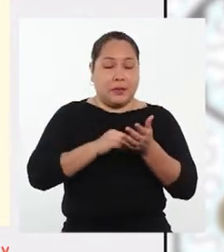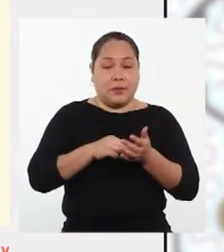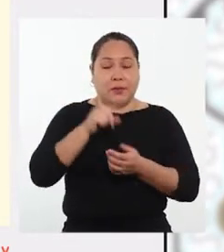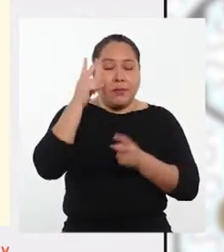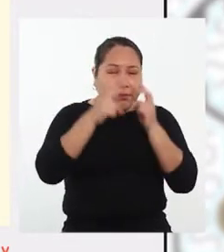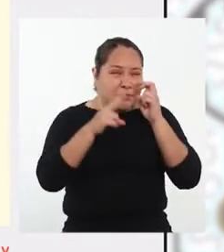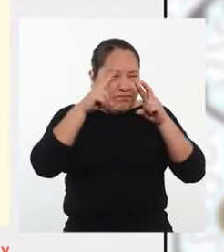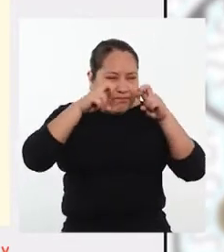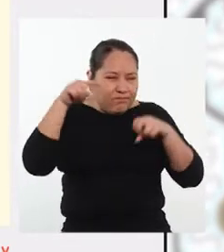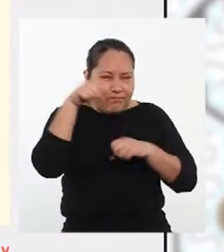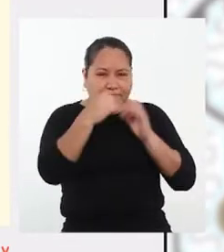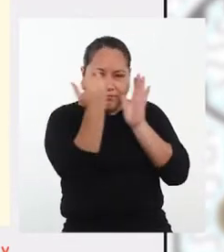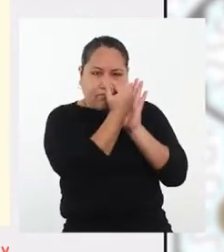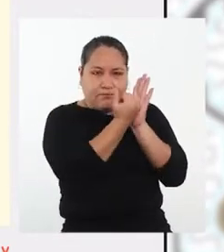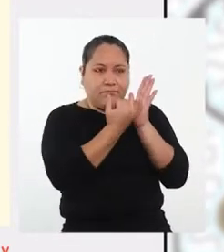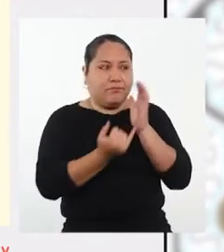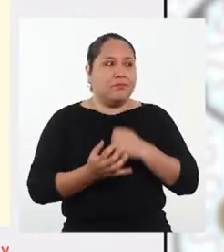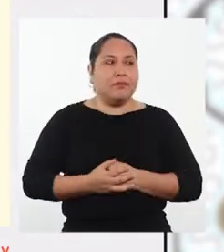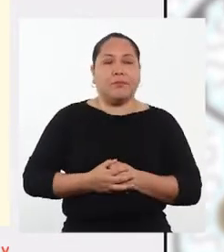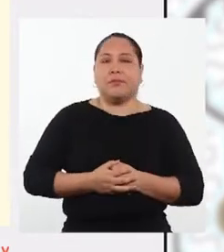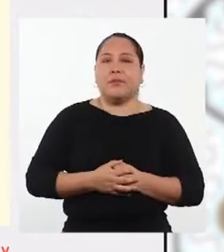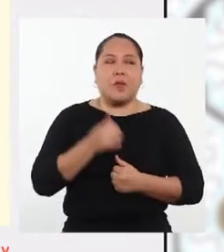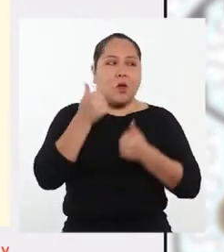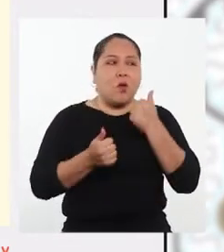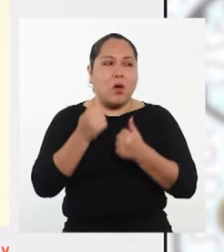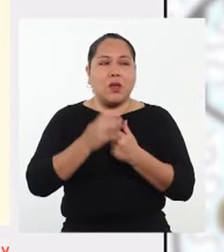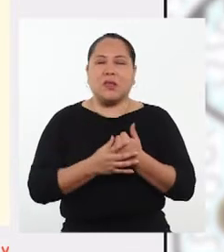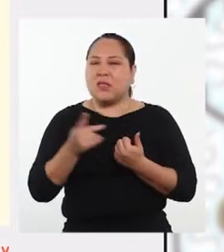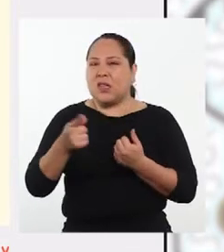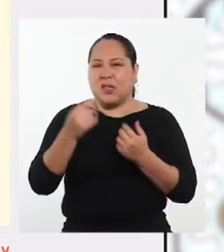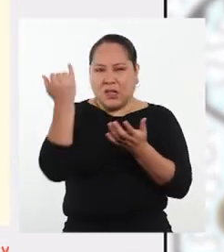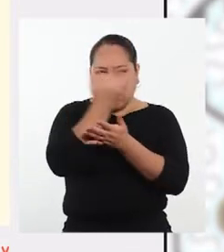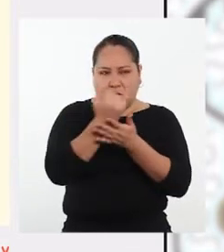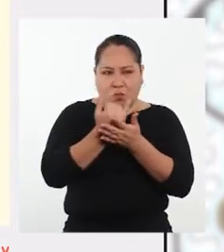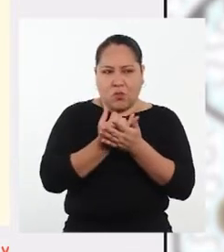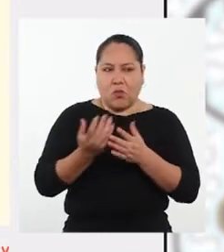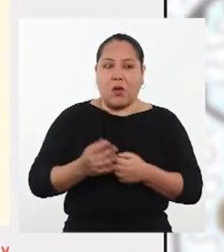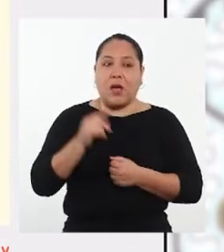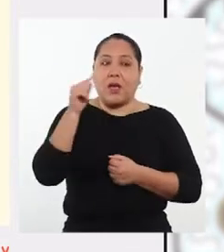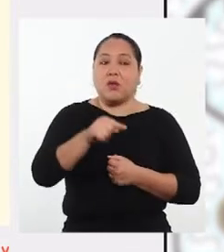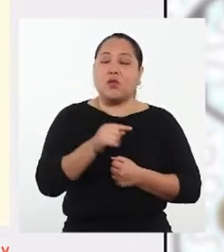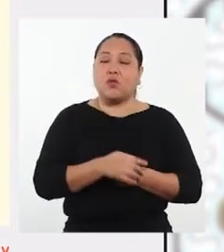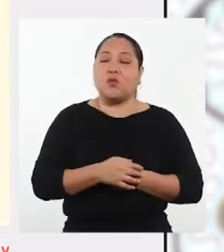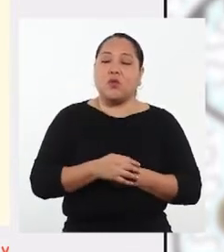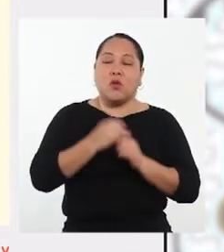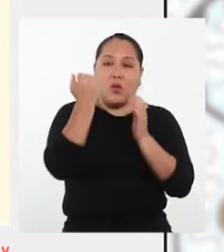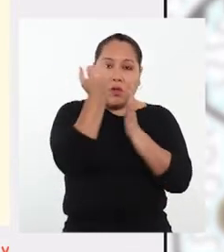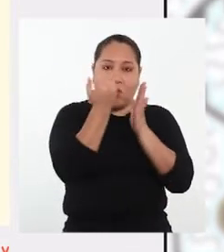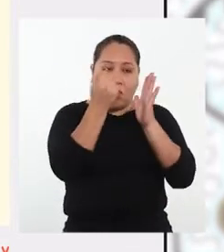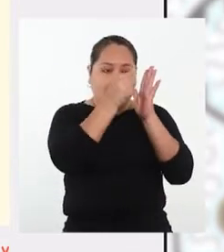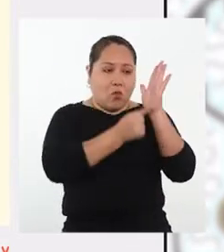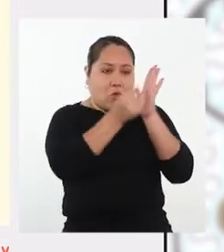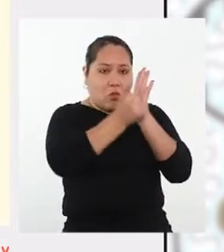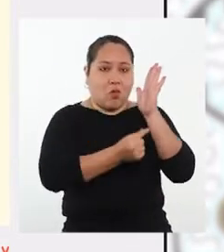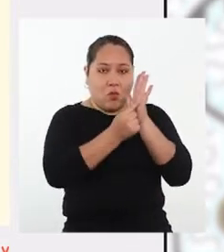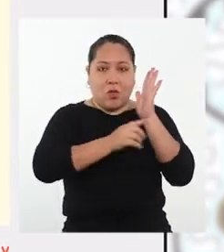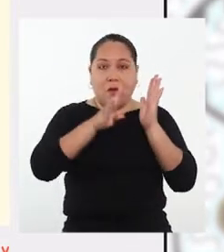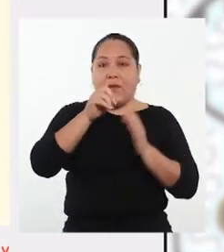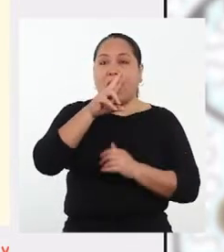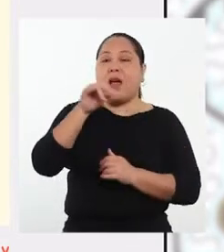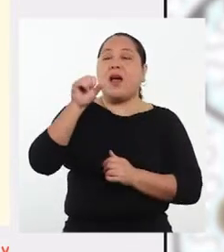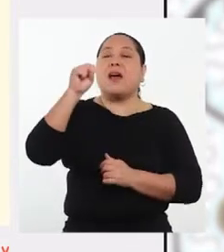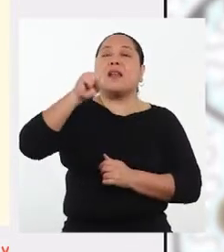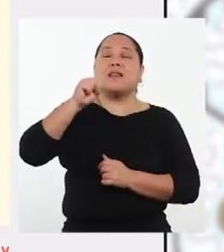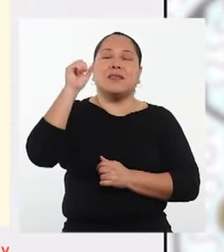si analizamos este gráfico? ¿Qué tipo de gráfico es? ¡Este es un gráfico de barras! ¡Bien! ¡Eso es